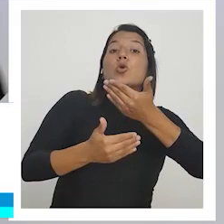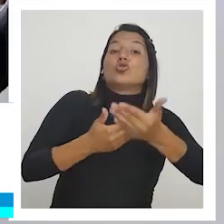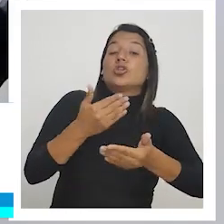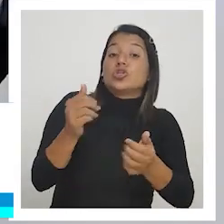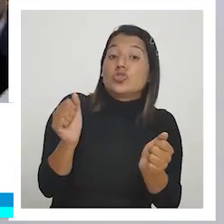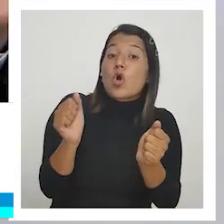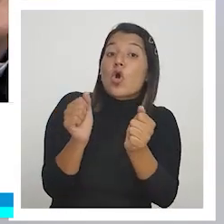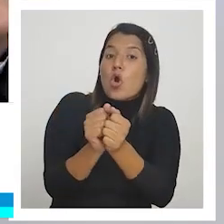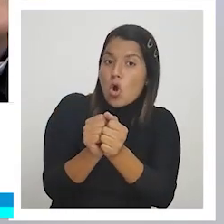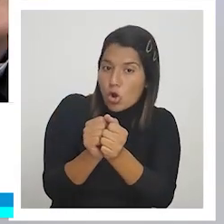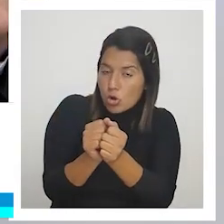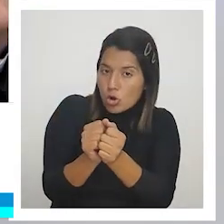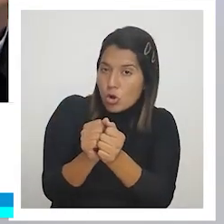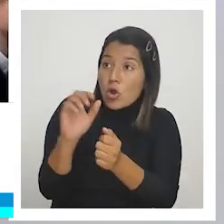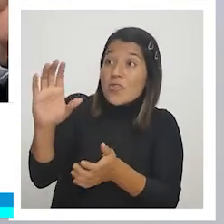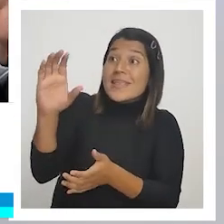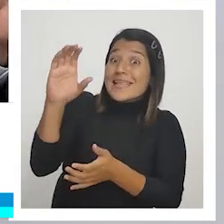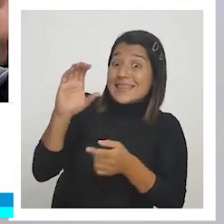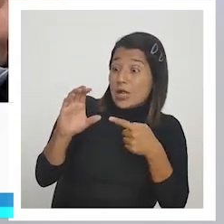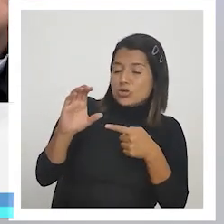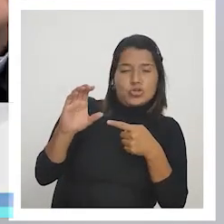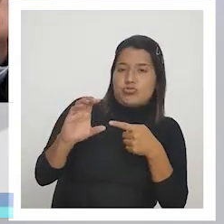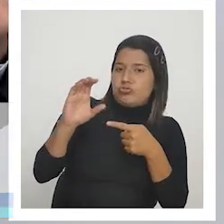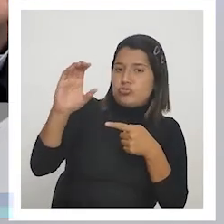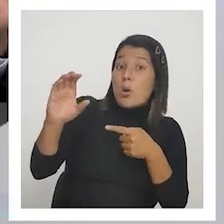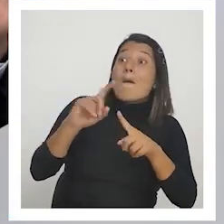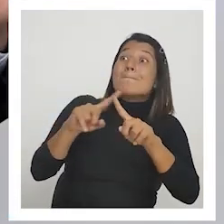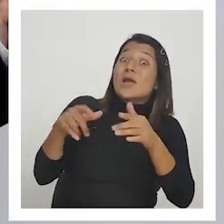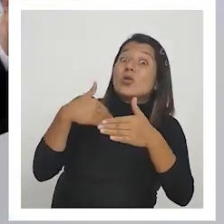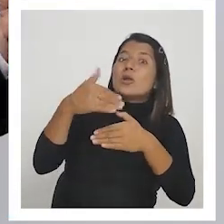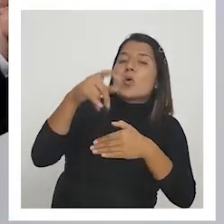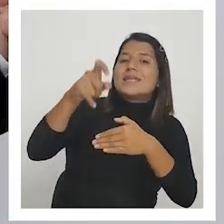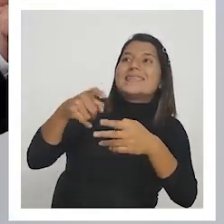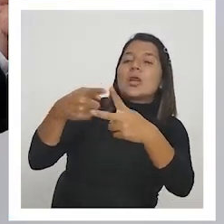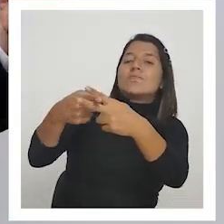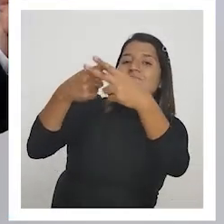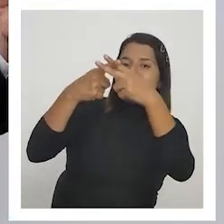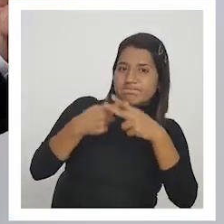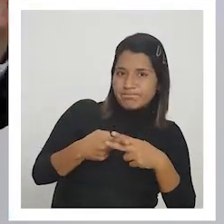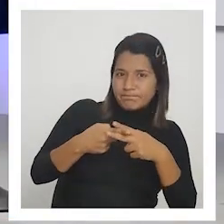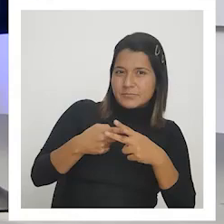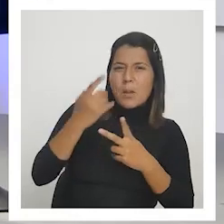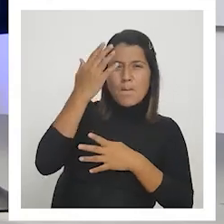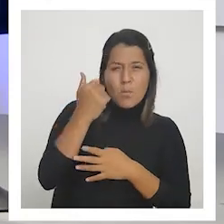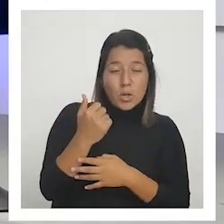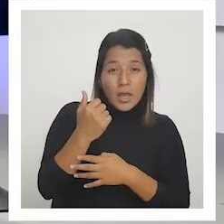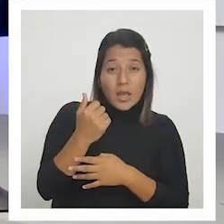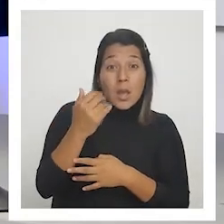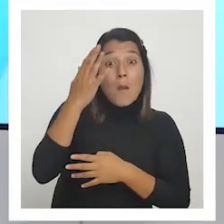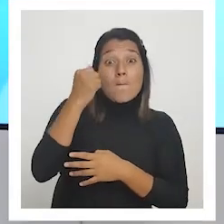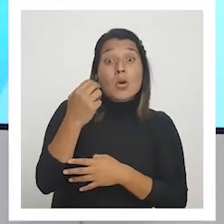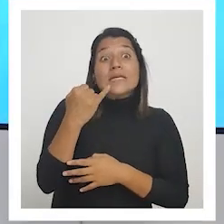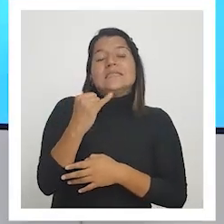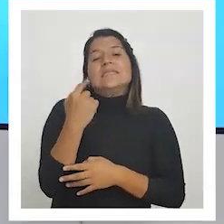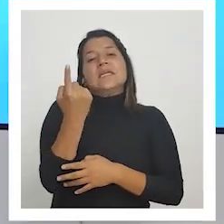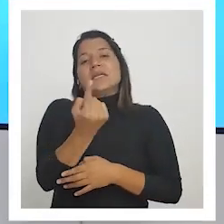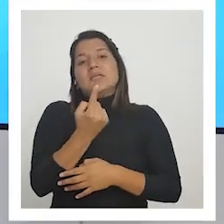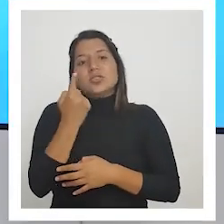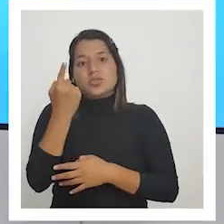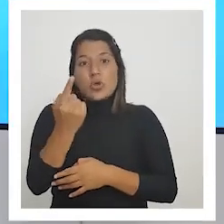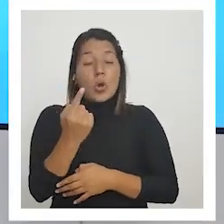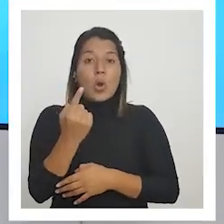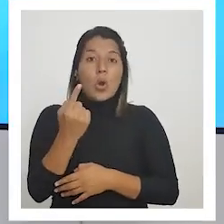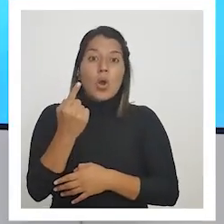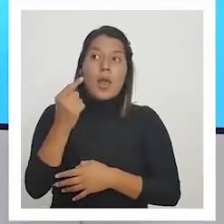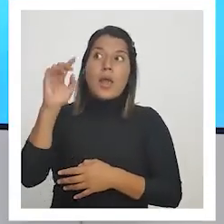Porque si se deja solamente el fondo no reembolsable, se convierte en un círculo vicioso, ¿verdad? Sí, gasto y gasto y gasto. Es correcto, ¿verdad? Vea, vamos a